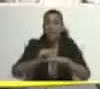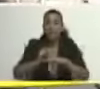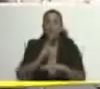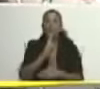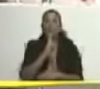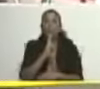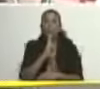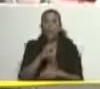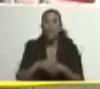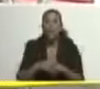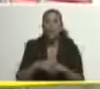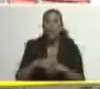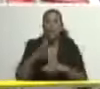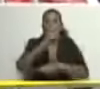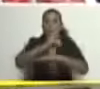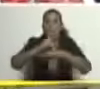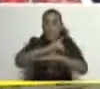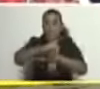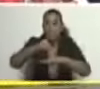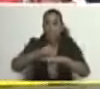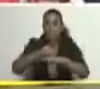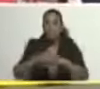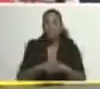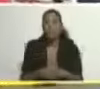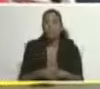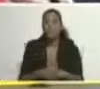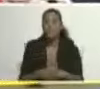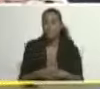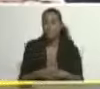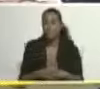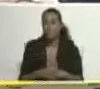Honduras, Dominica.